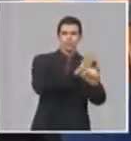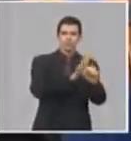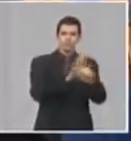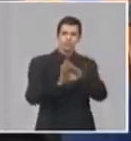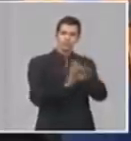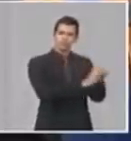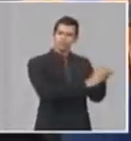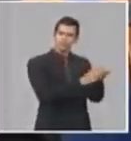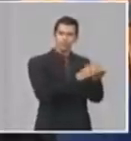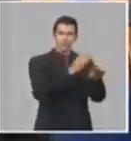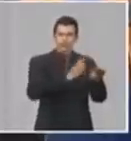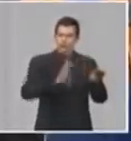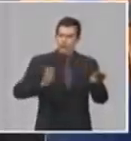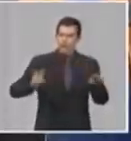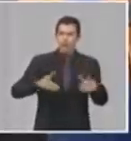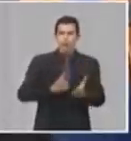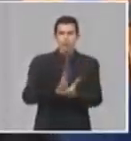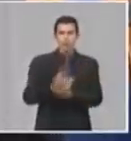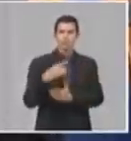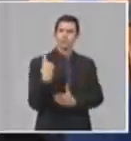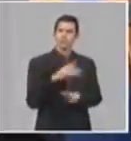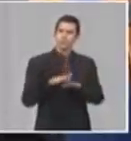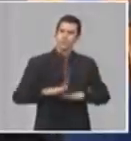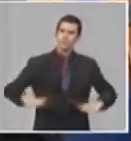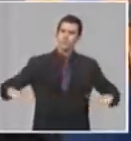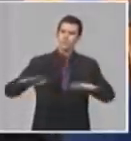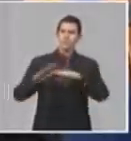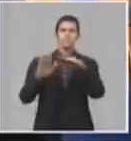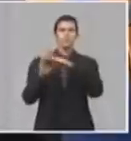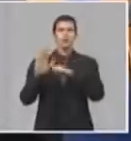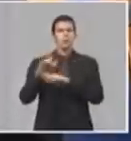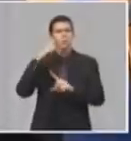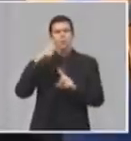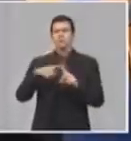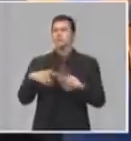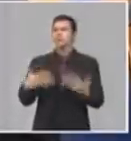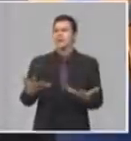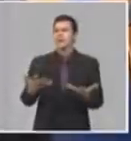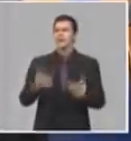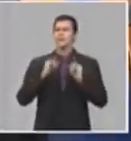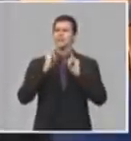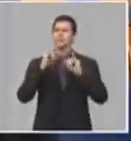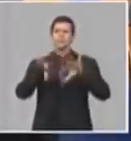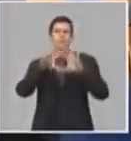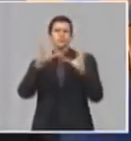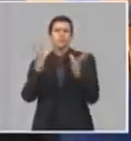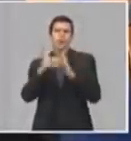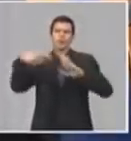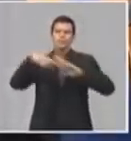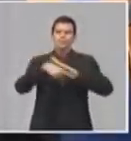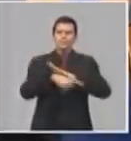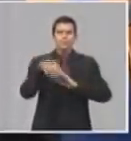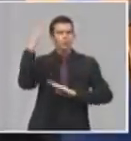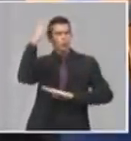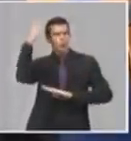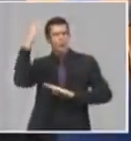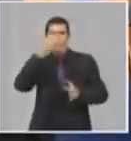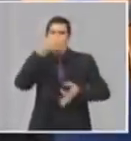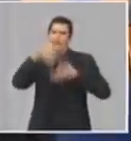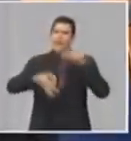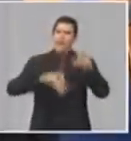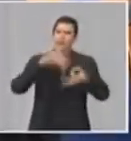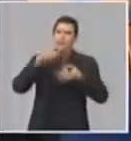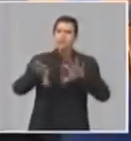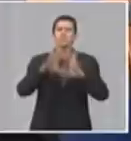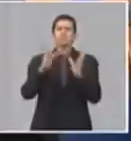redonda desde el Palacio de la Revolución pretende pues dar información amplia a nuestro pueblo desde nuestro gobierno sobre las medidas que han